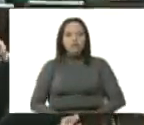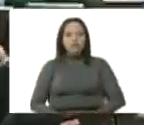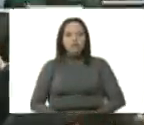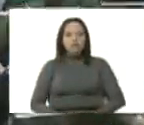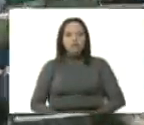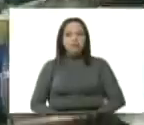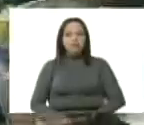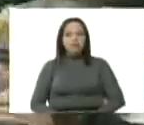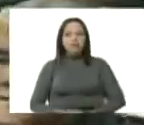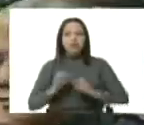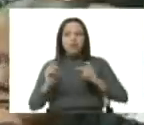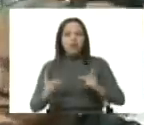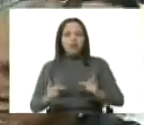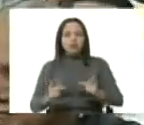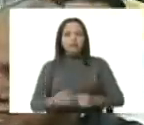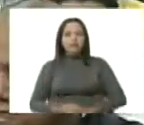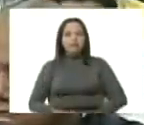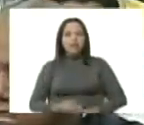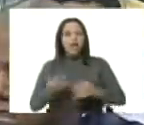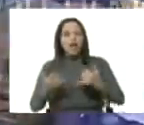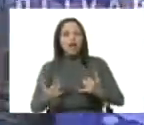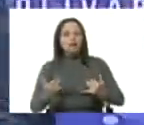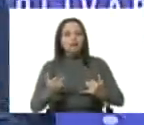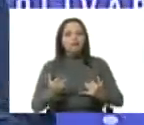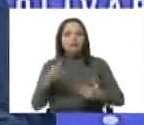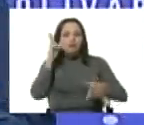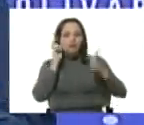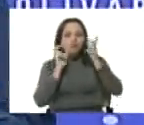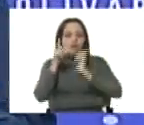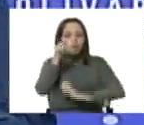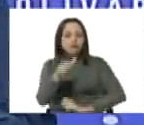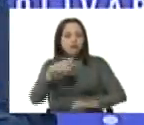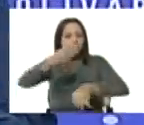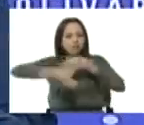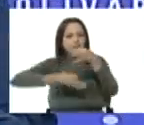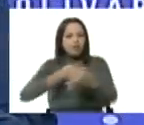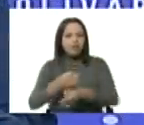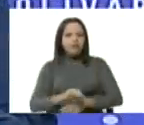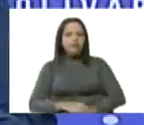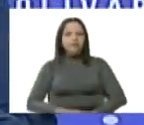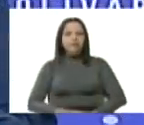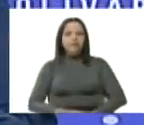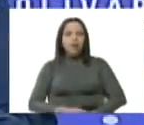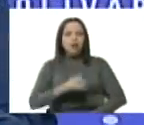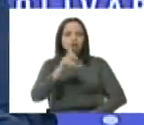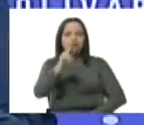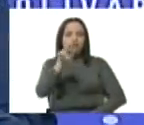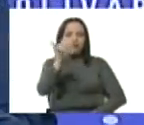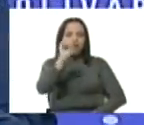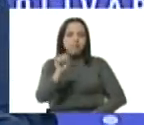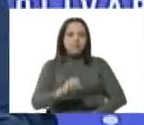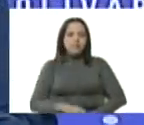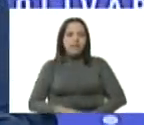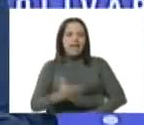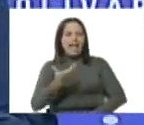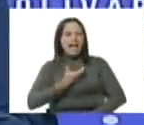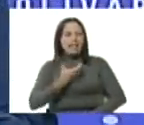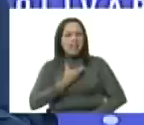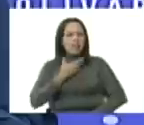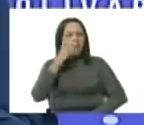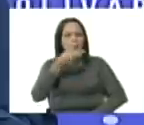Bueno, camarada, vamos a escuchar a Luis Jonás Reyes. Luis Jonás, alcalde, joven